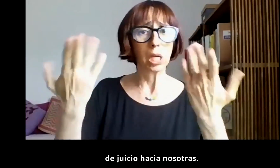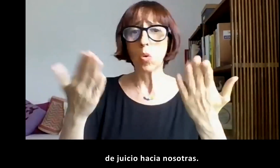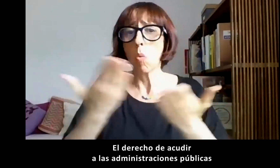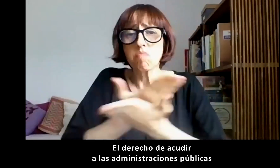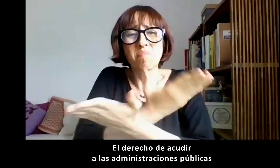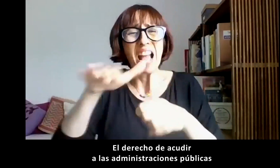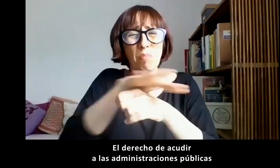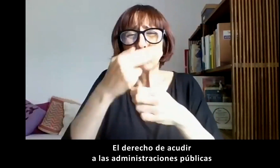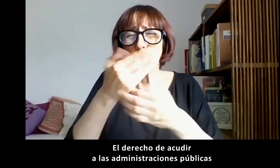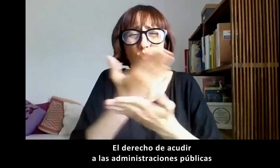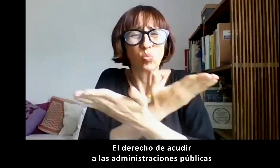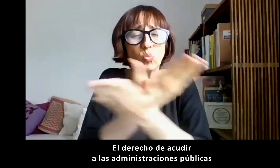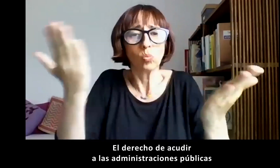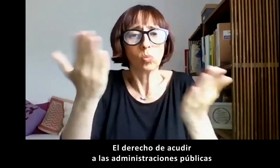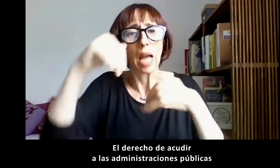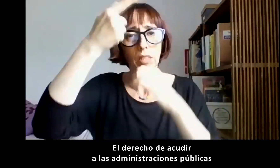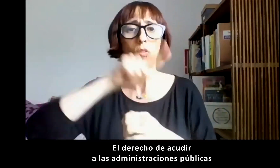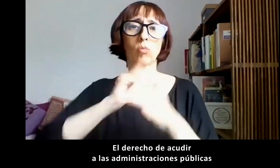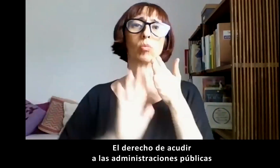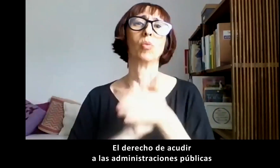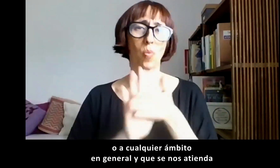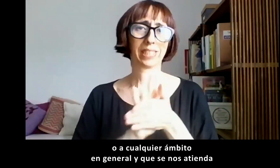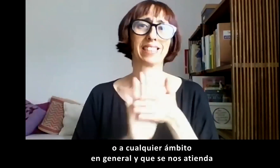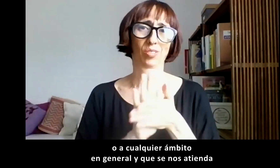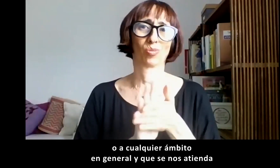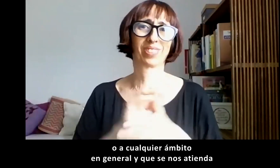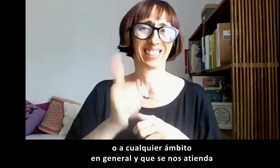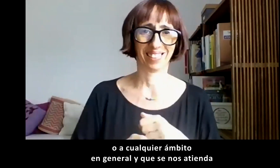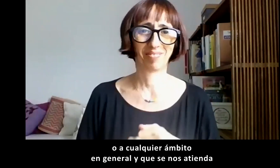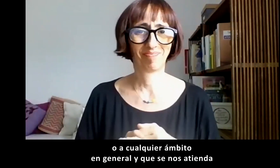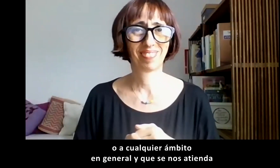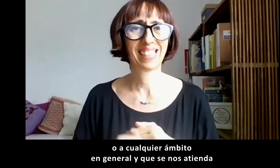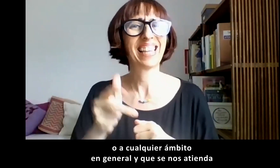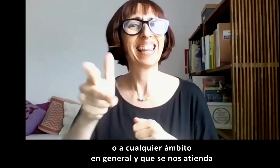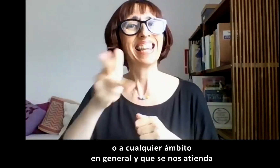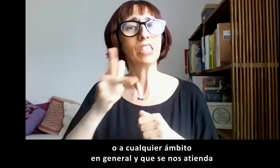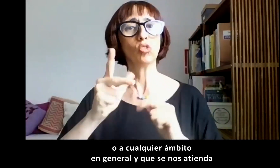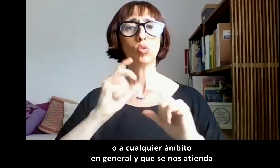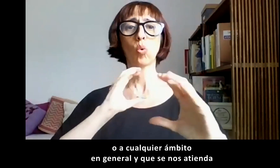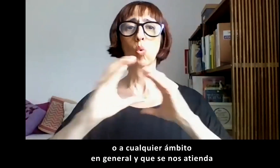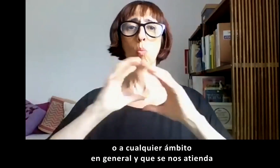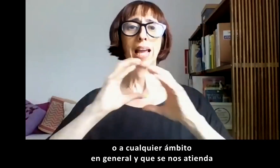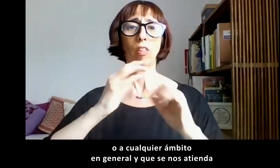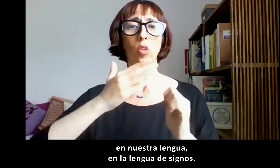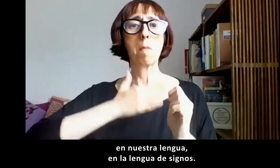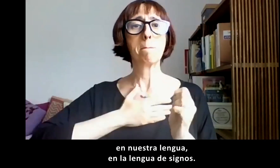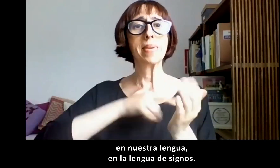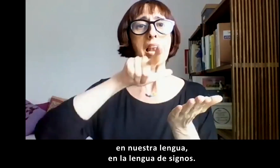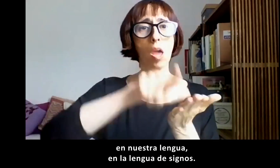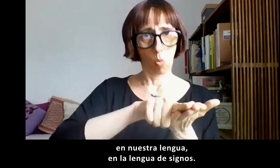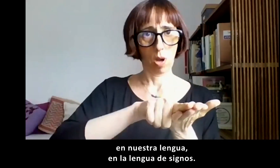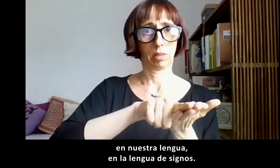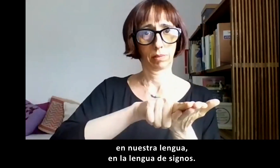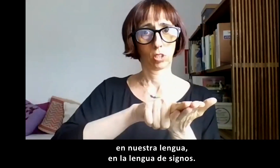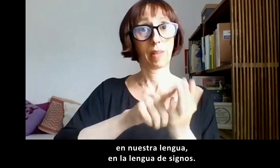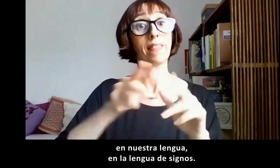de acudir a las administraciones públicas o a cualquier ámbito en general y que se nos atienda en nuestra lengua, en la lengua de signos,